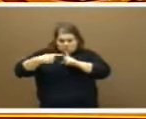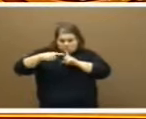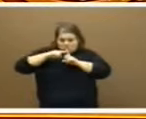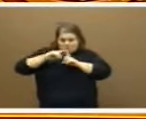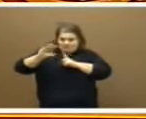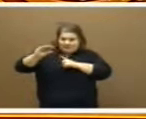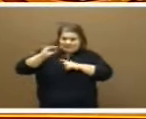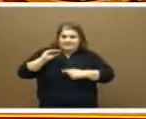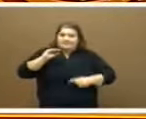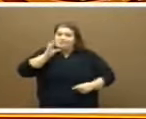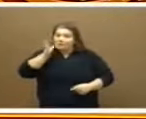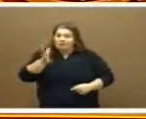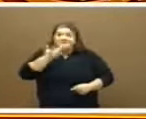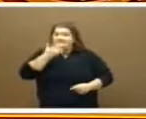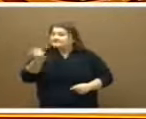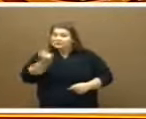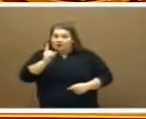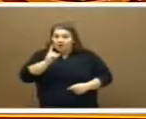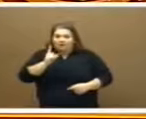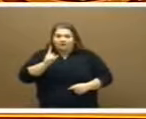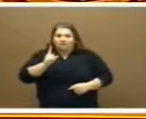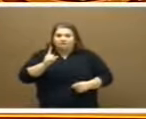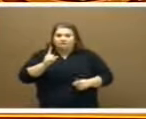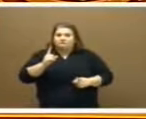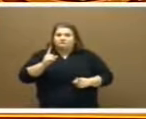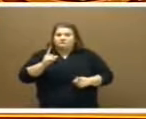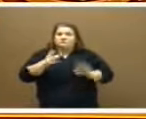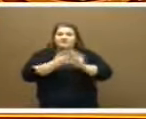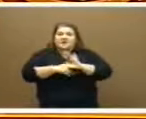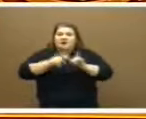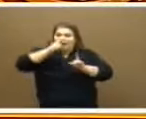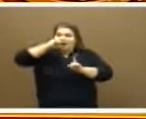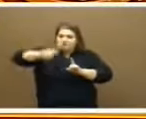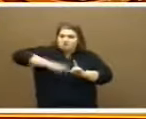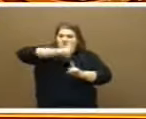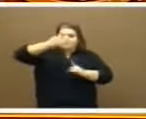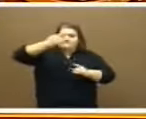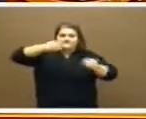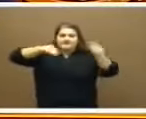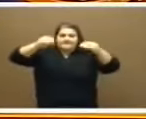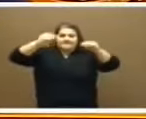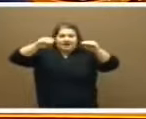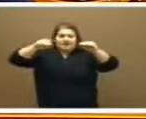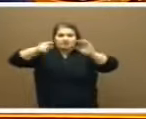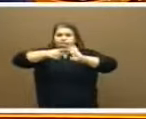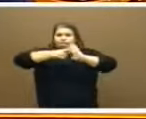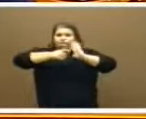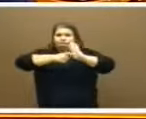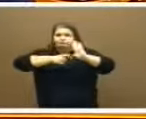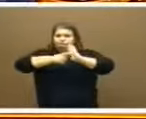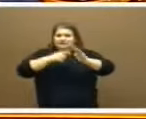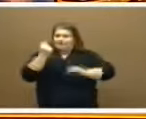salario, porque si no, evidentemente, lo sumarán a otros años y al final el poder adquisitivo